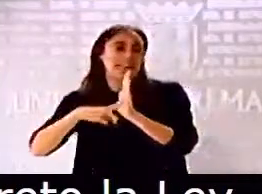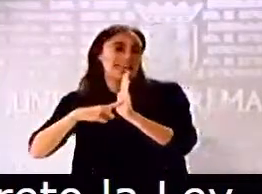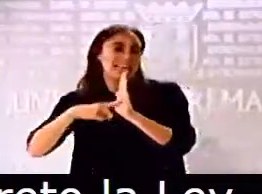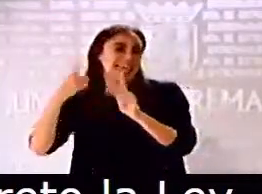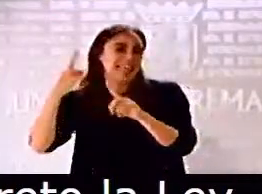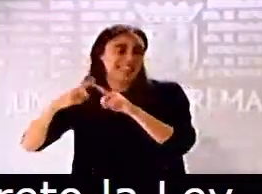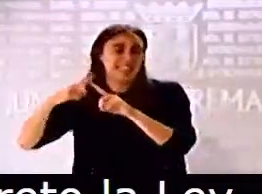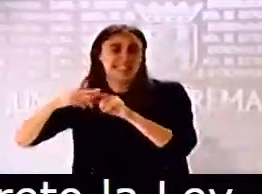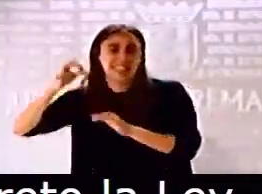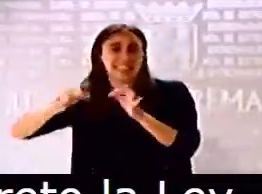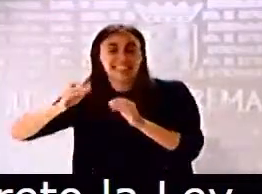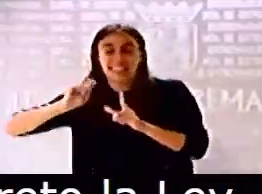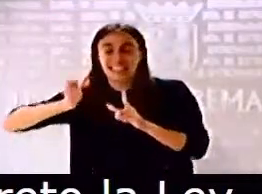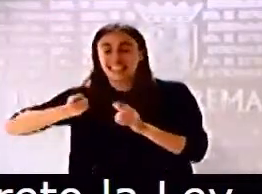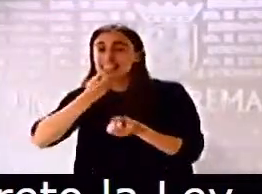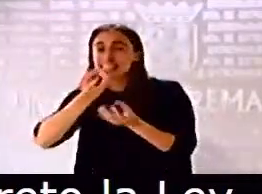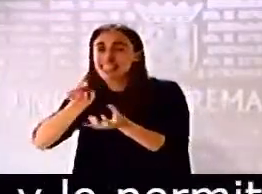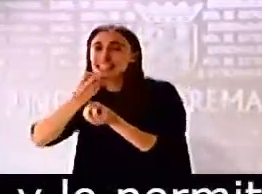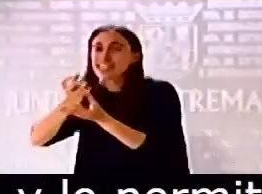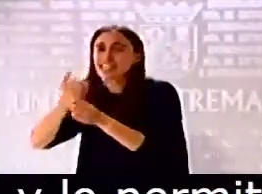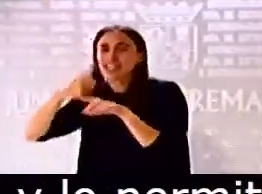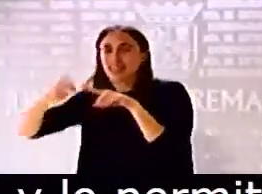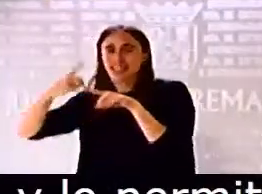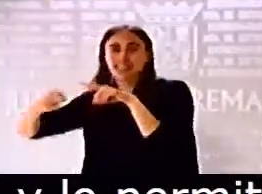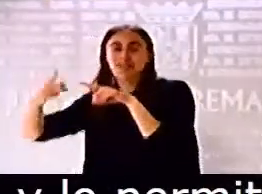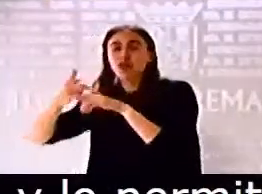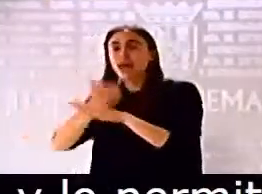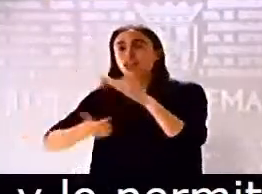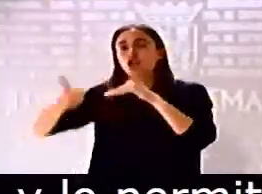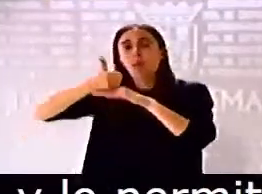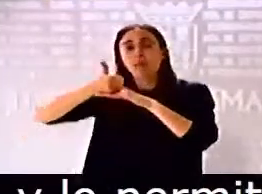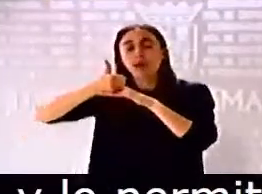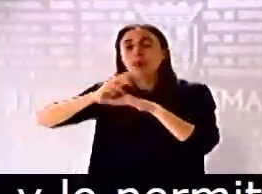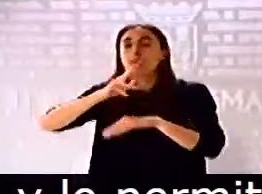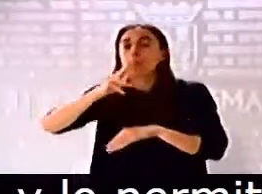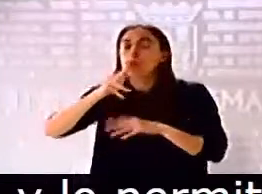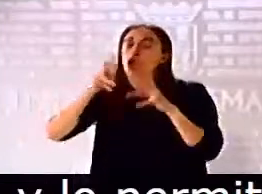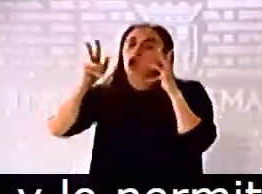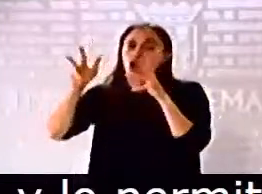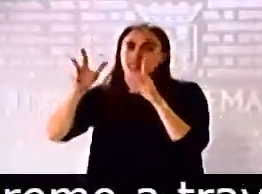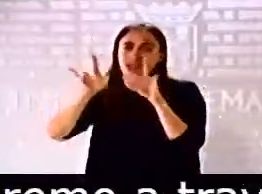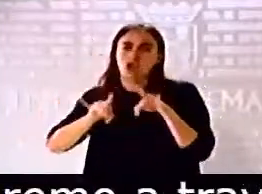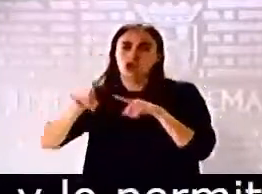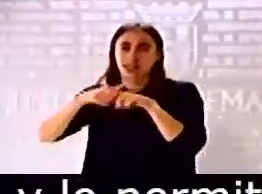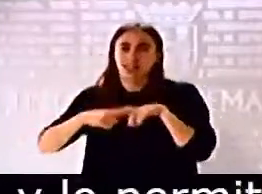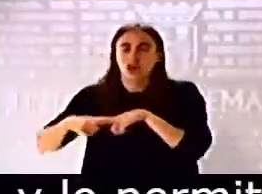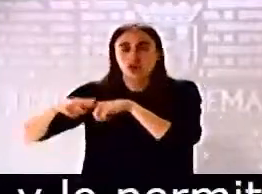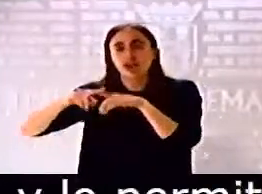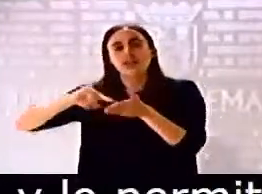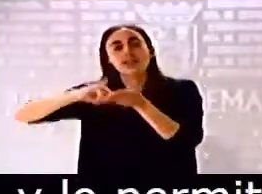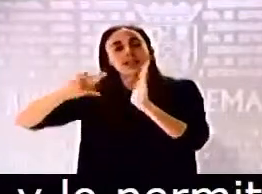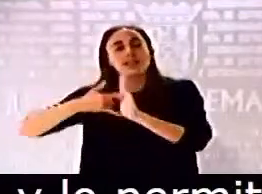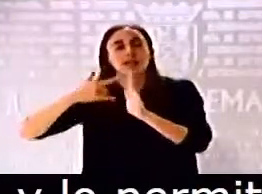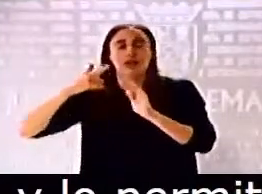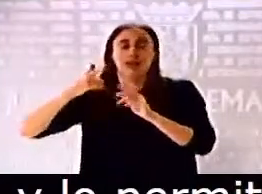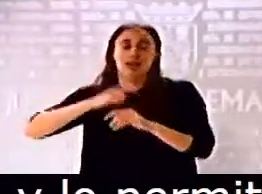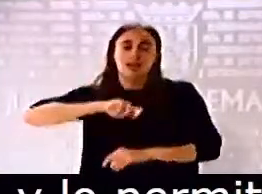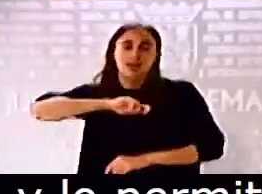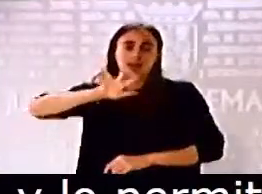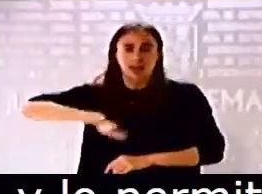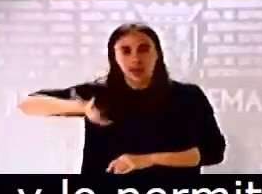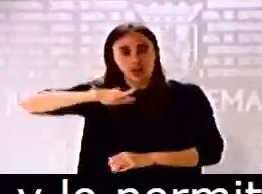que ha habido del Tribunal Supremo a través de las órdenes comunicadas del Consejo Interterritorial del Sistema Nacional de Salud.